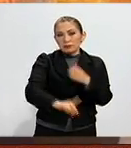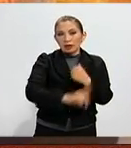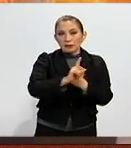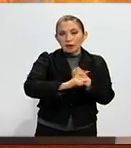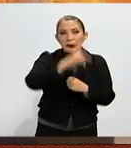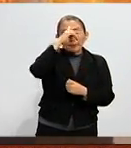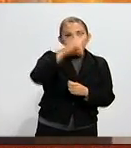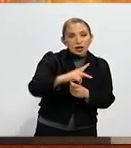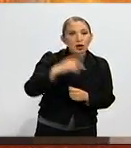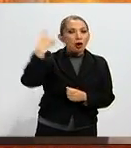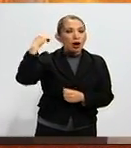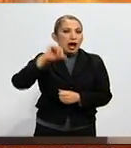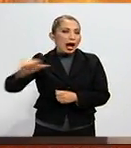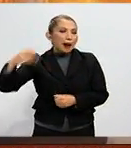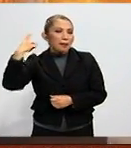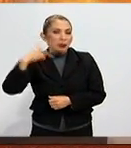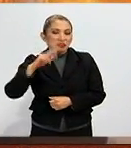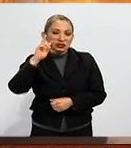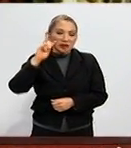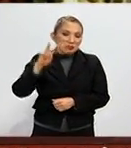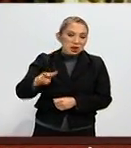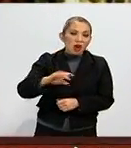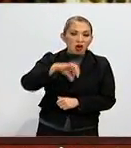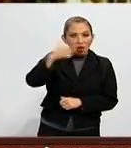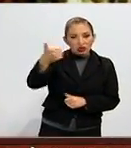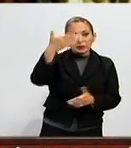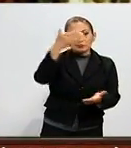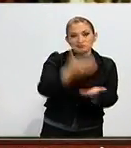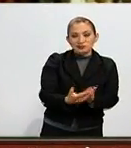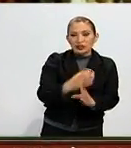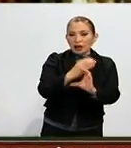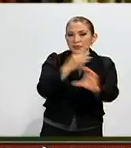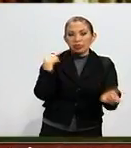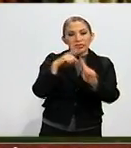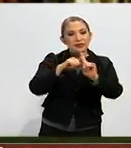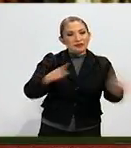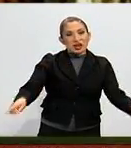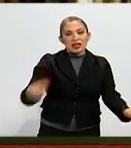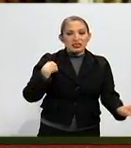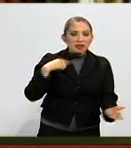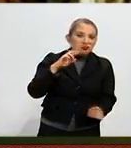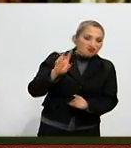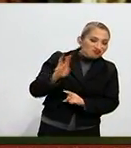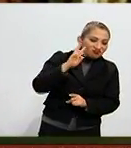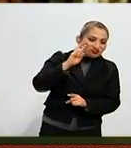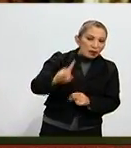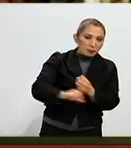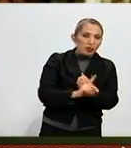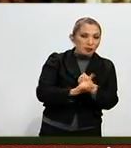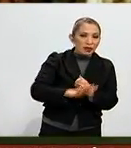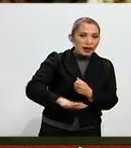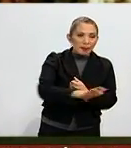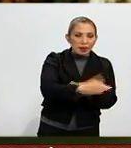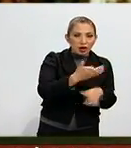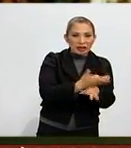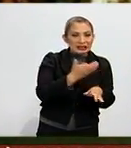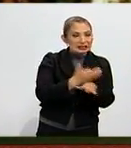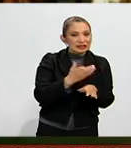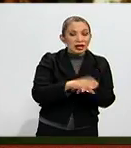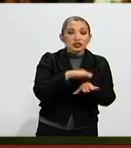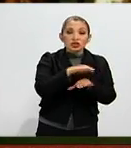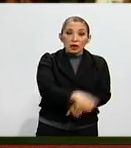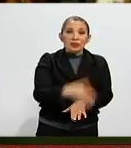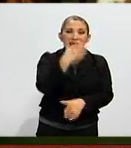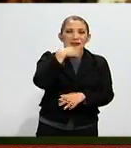en la México-Puebla, donde se registró otro bloqueo. Son las distintas caras de la problemática que se vive en torno